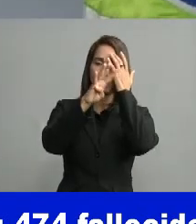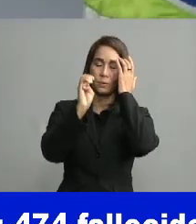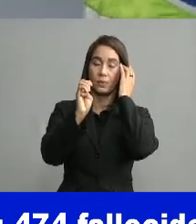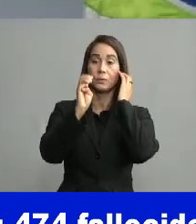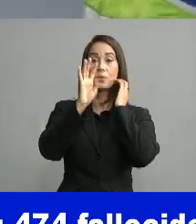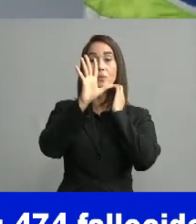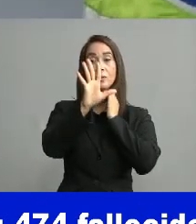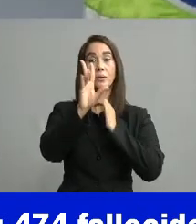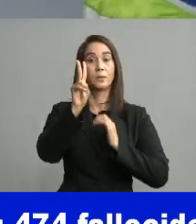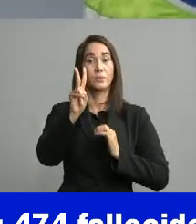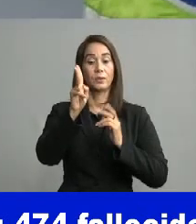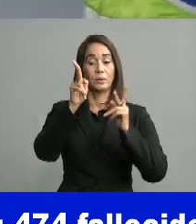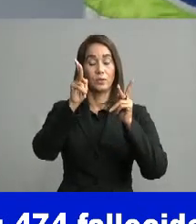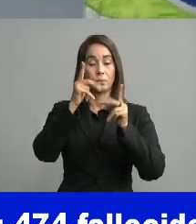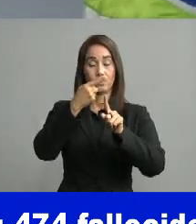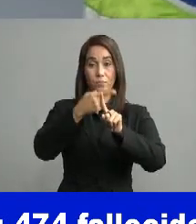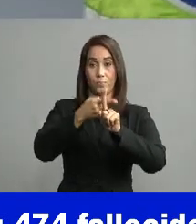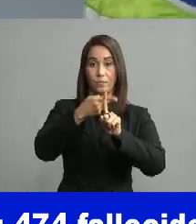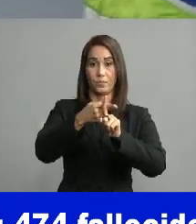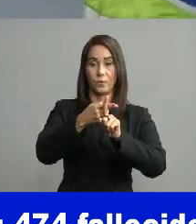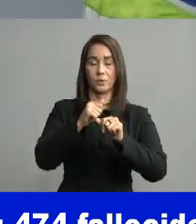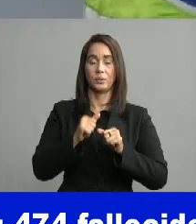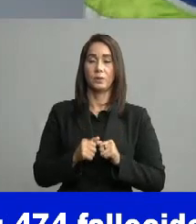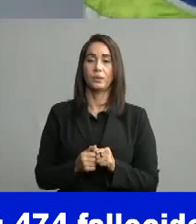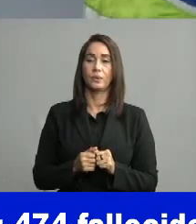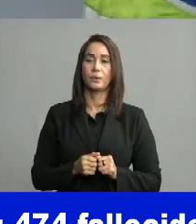2.454.452 casos confirmados.